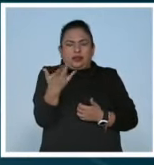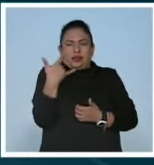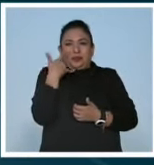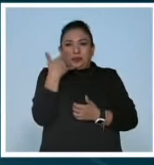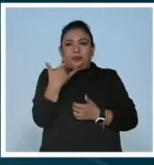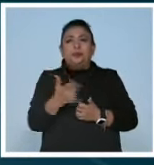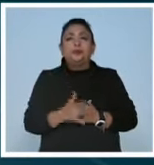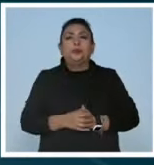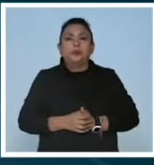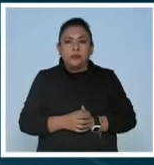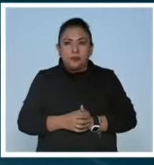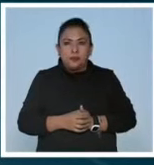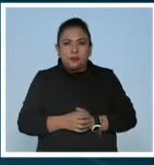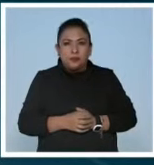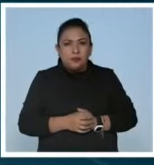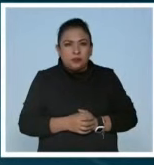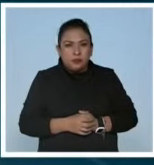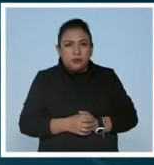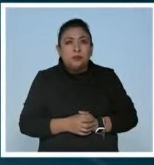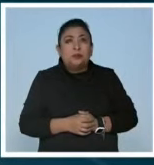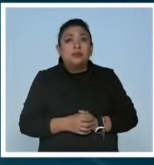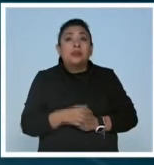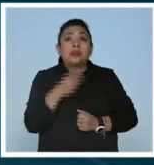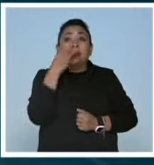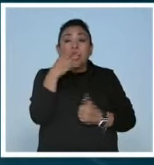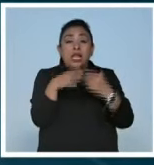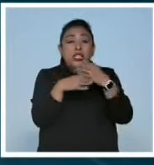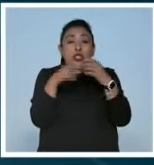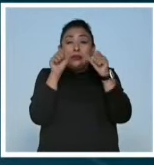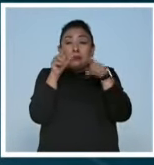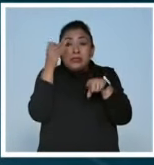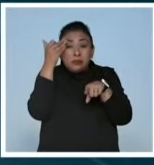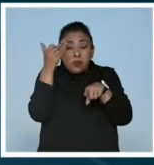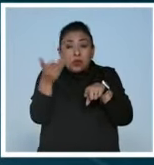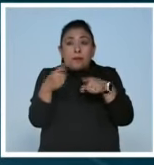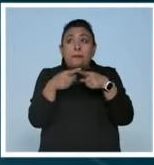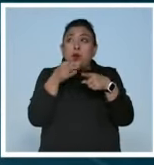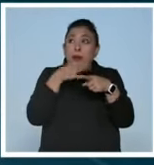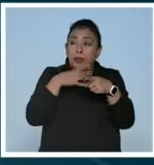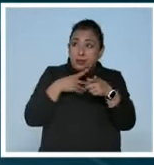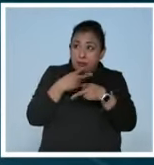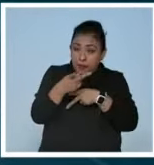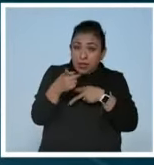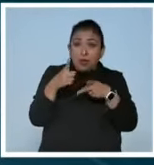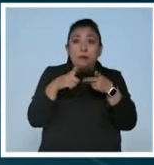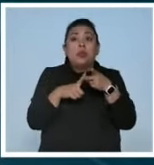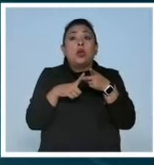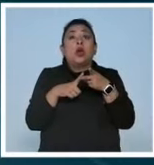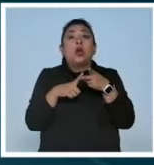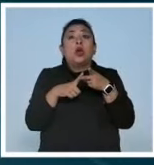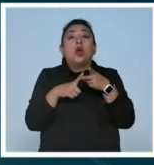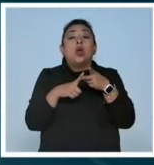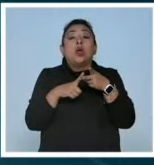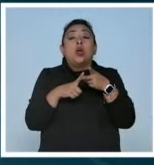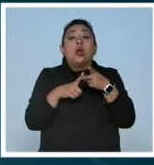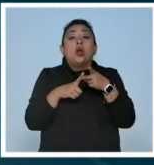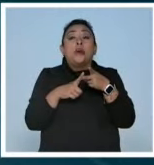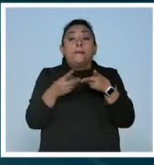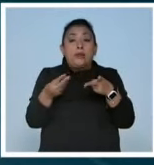curioso que sucedieran tres cosas al mismo tiempo, que me dieran el premio o me lo comunicaran,